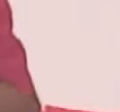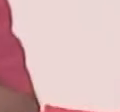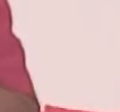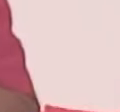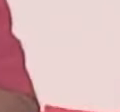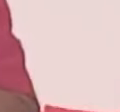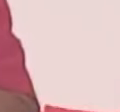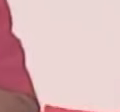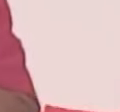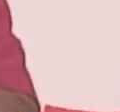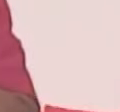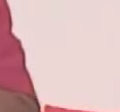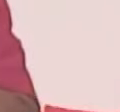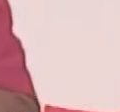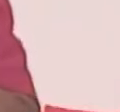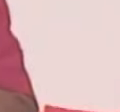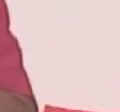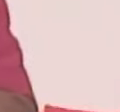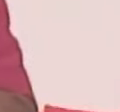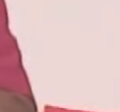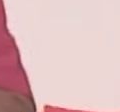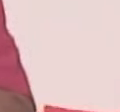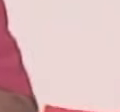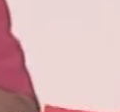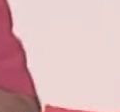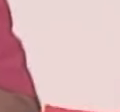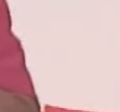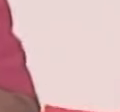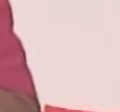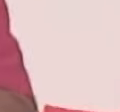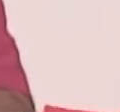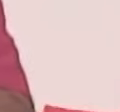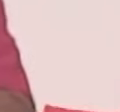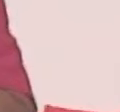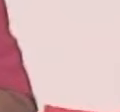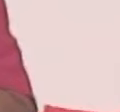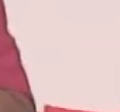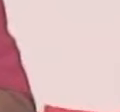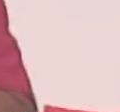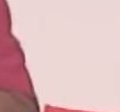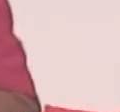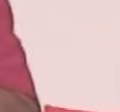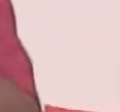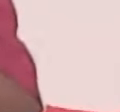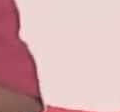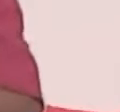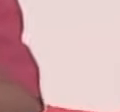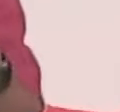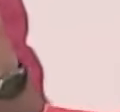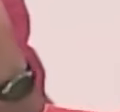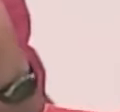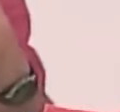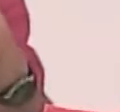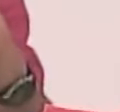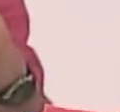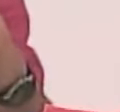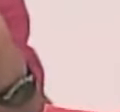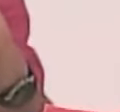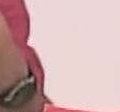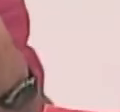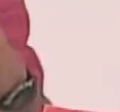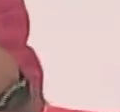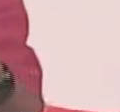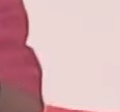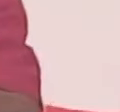Nosotros, el gobierno, la revolución y el sector opositor. Entre ellos no se sientan. Más se sientan con nosotros